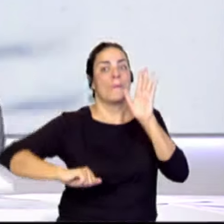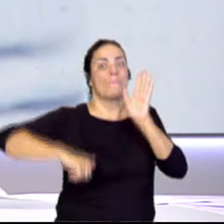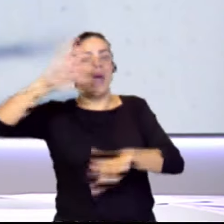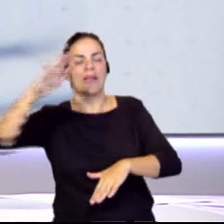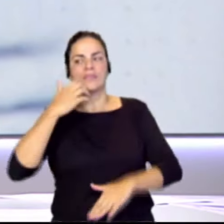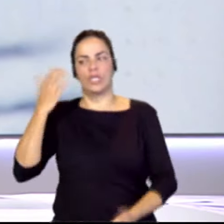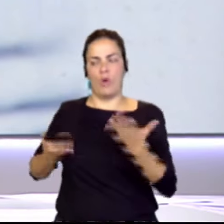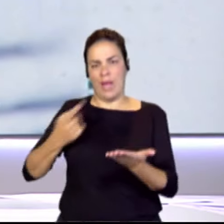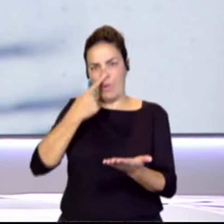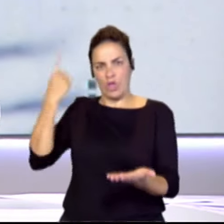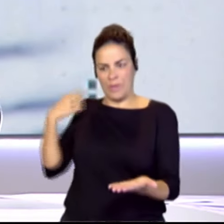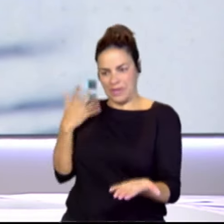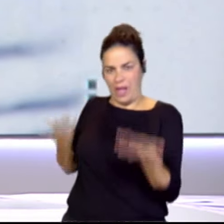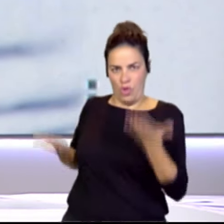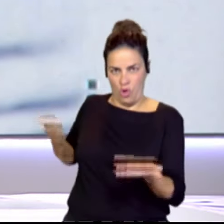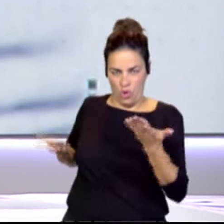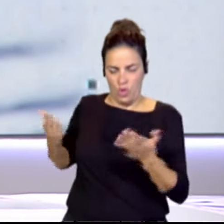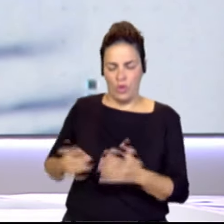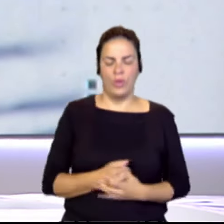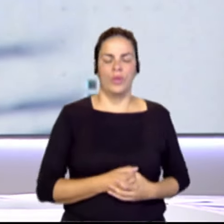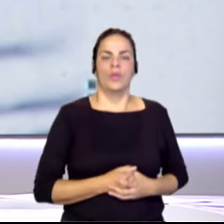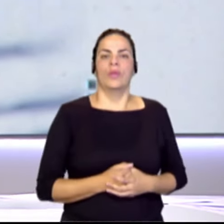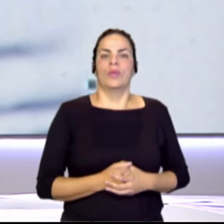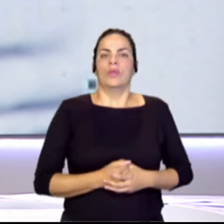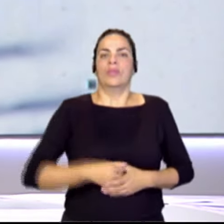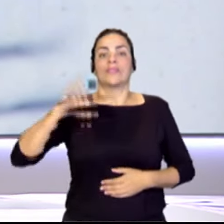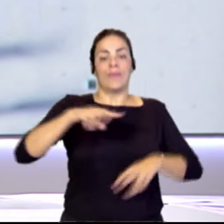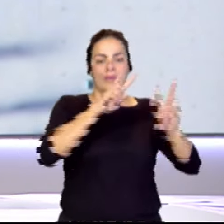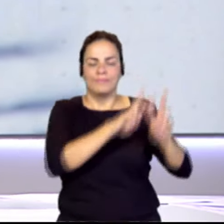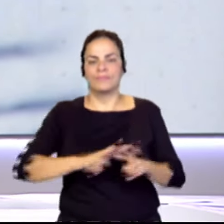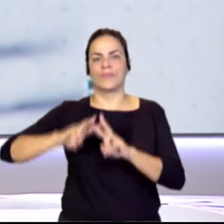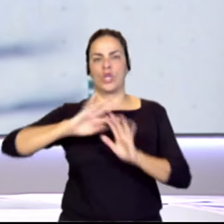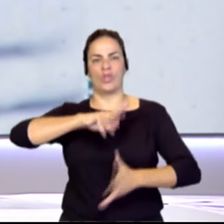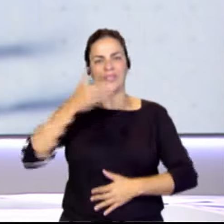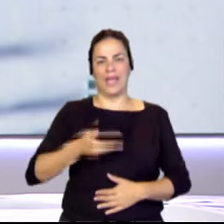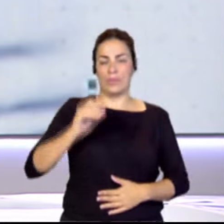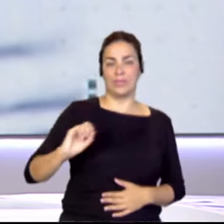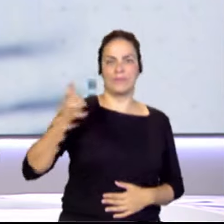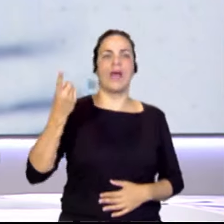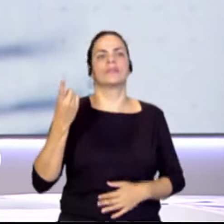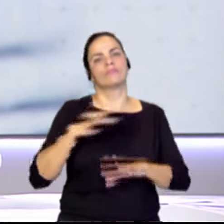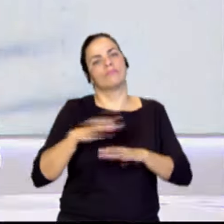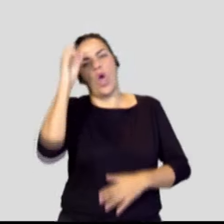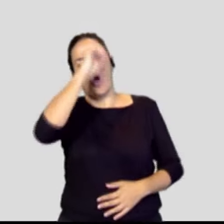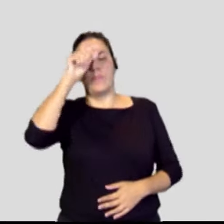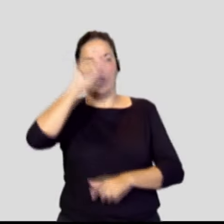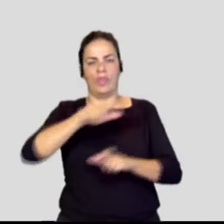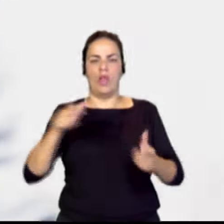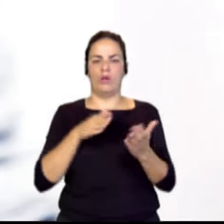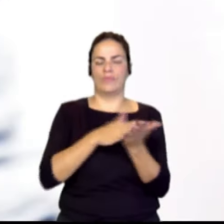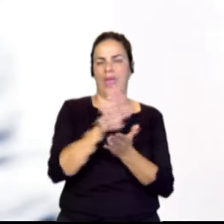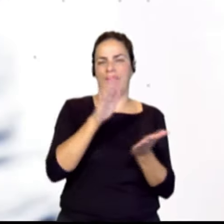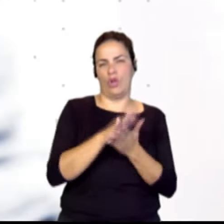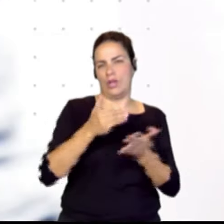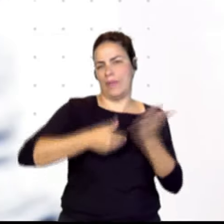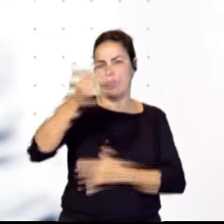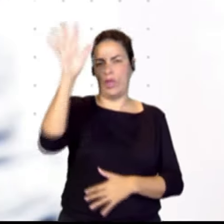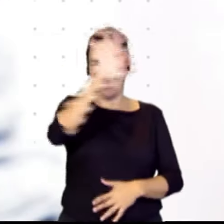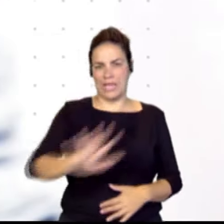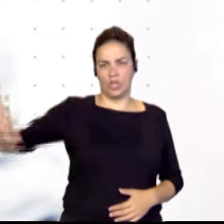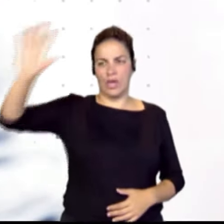pasado y repasamos también las noticias más importantes a juicio de los editores de los grandes medios de tirada nacional